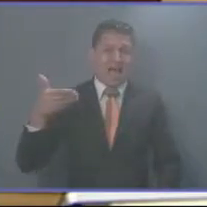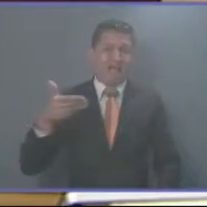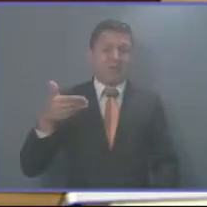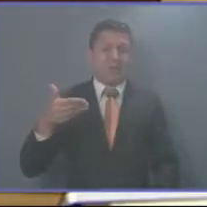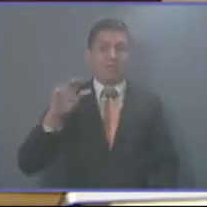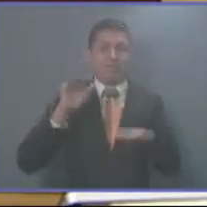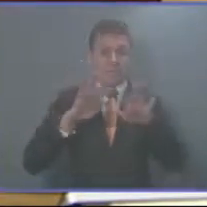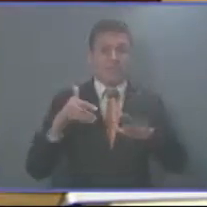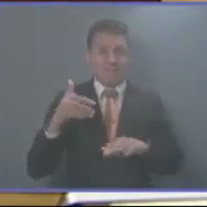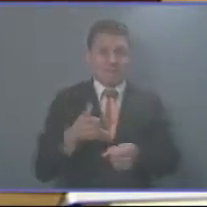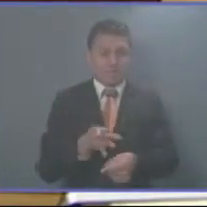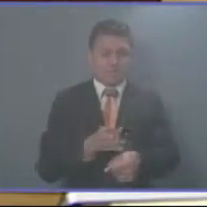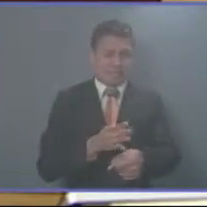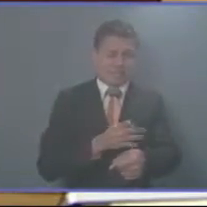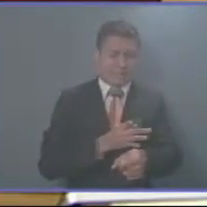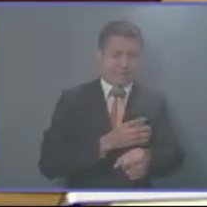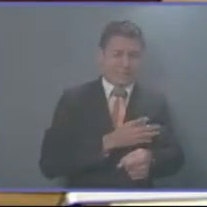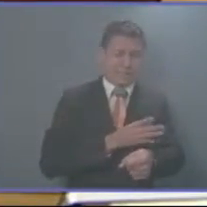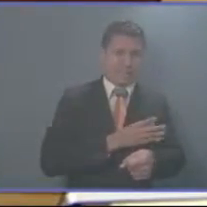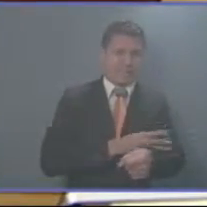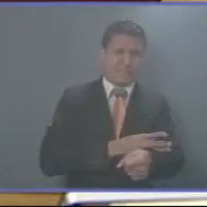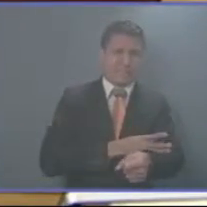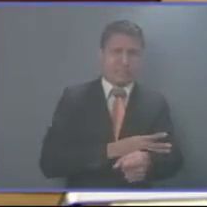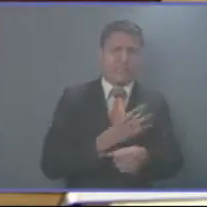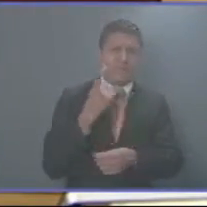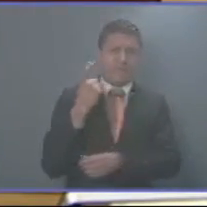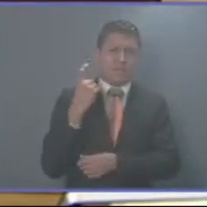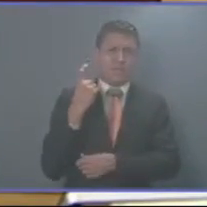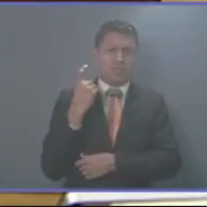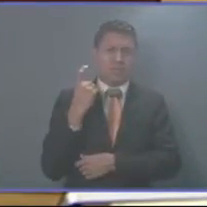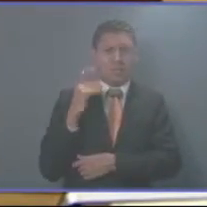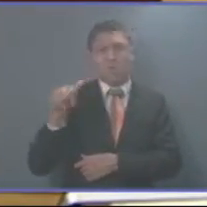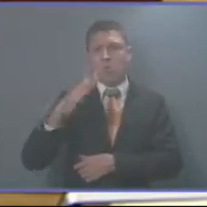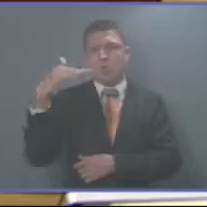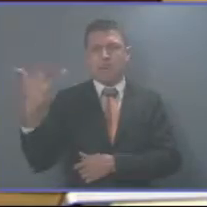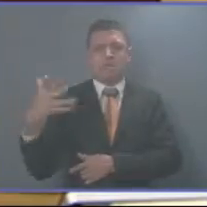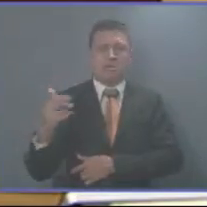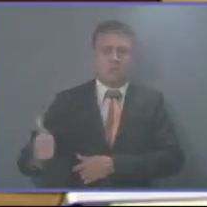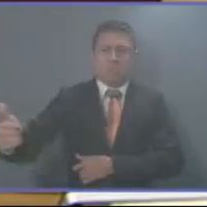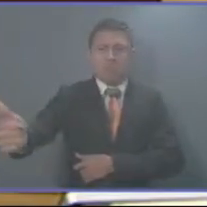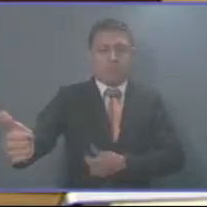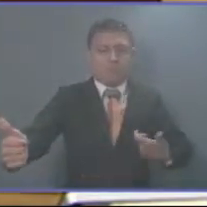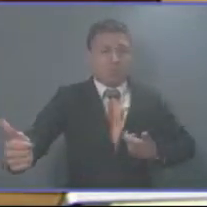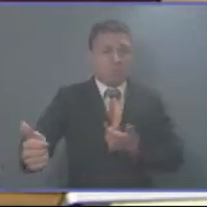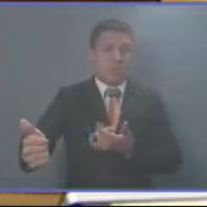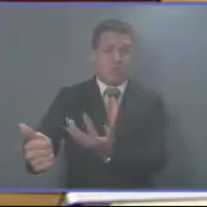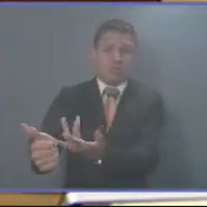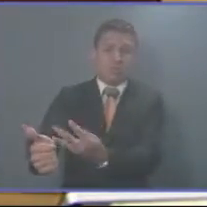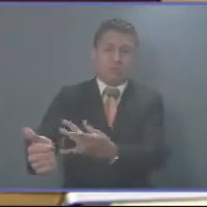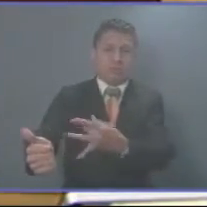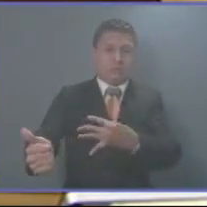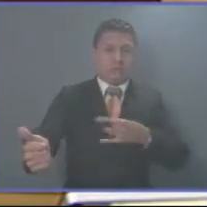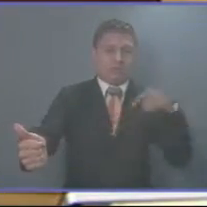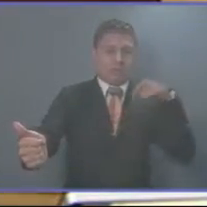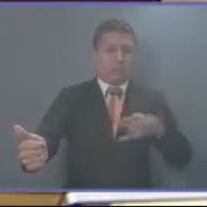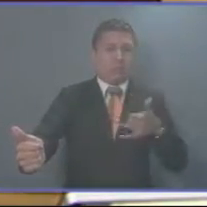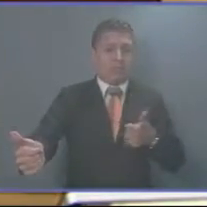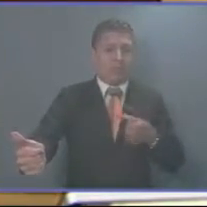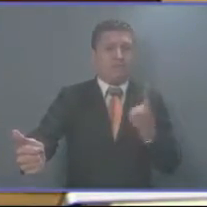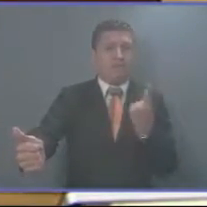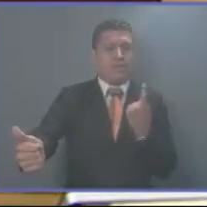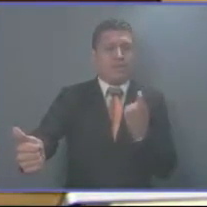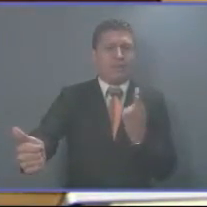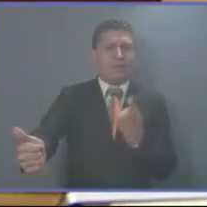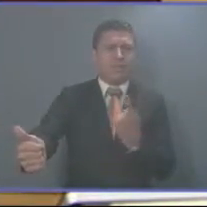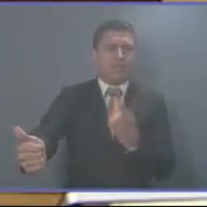tarifas. En otros países eso es lo más normal del mundo. Se sube el tema inflacionario, hay aumento